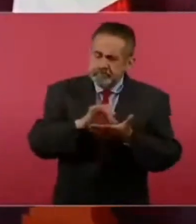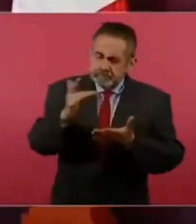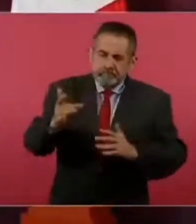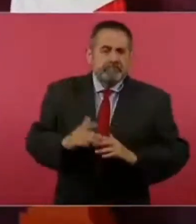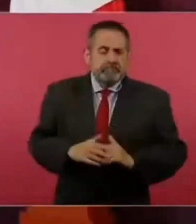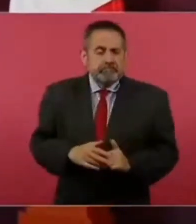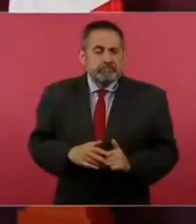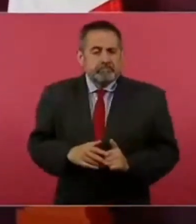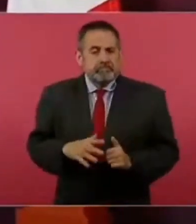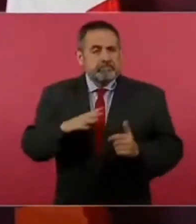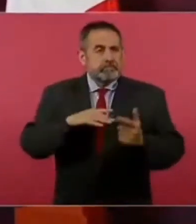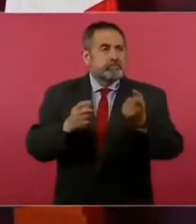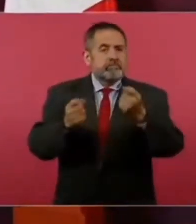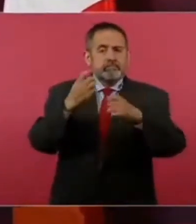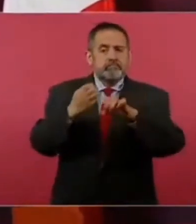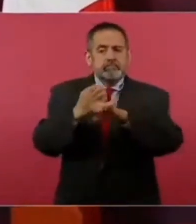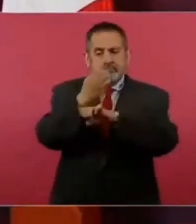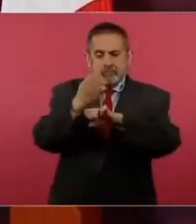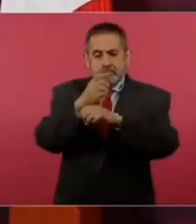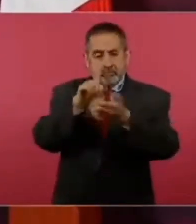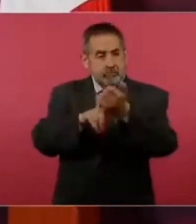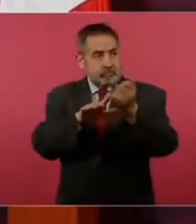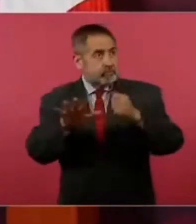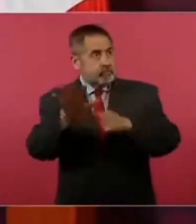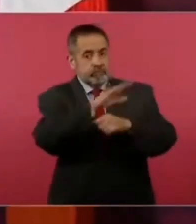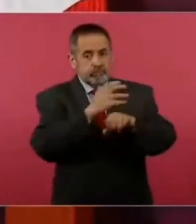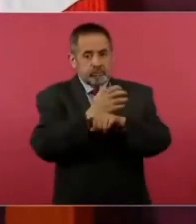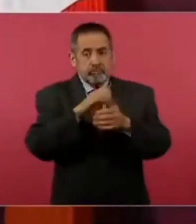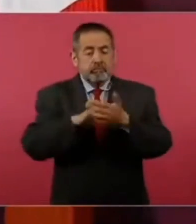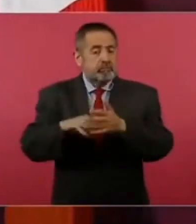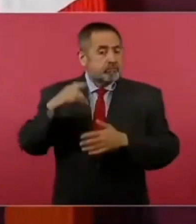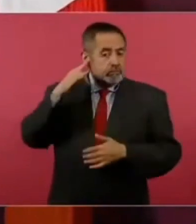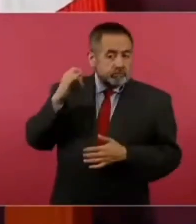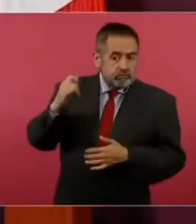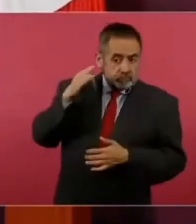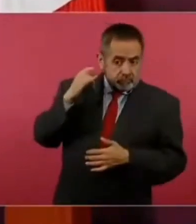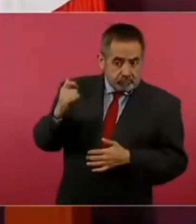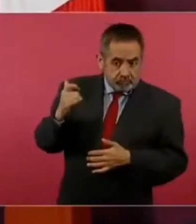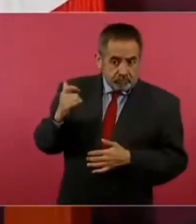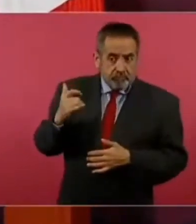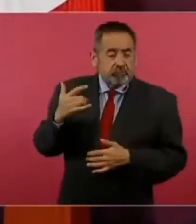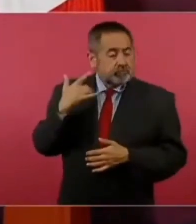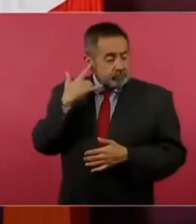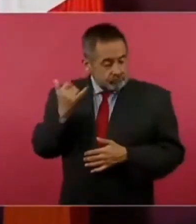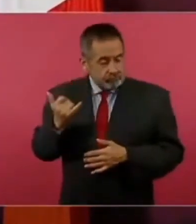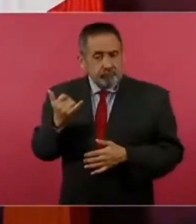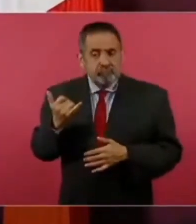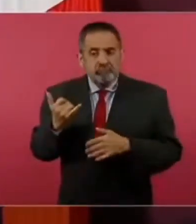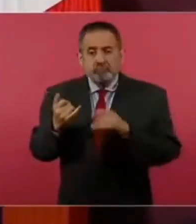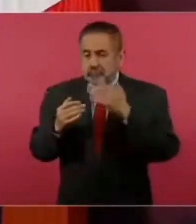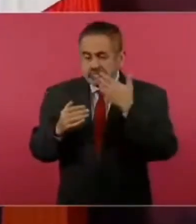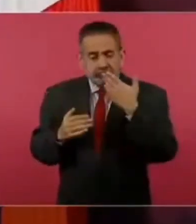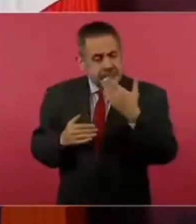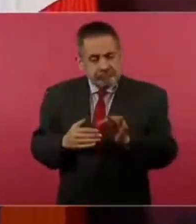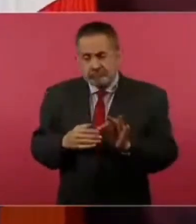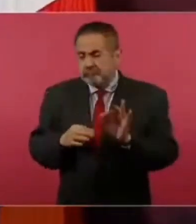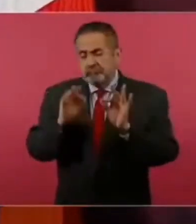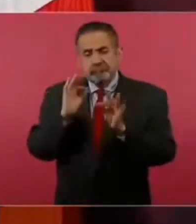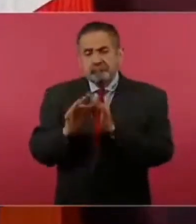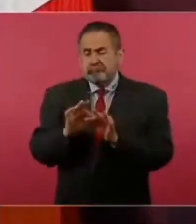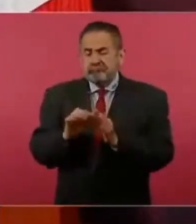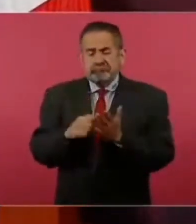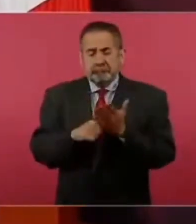hay estados de la Unión Americana como California ese ejemplar